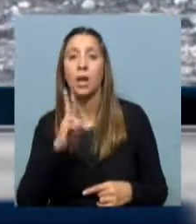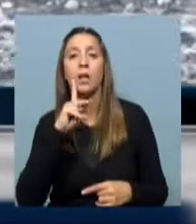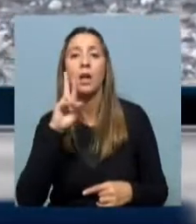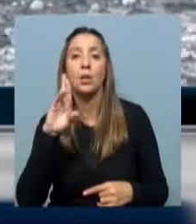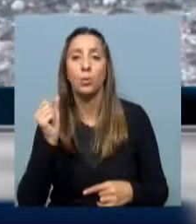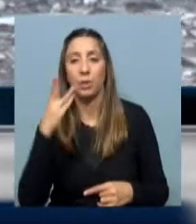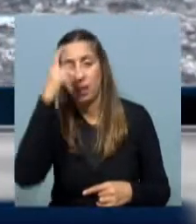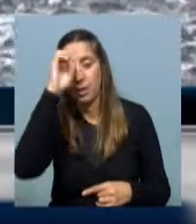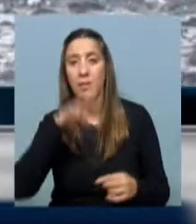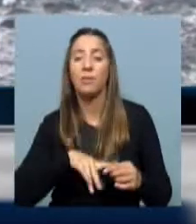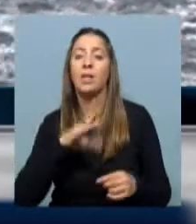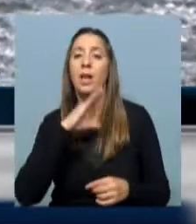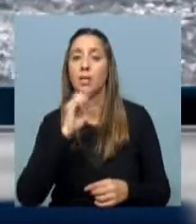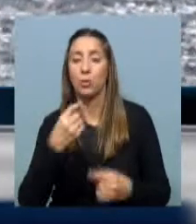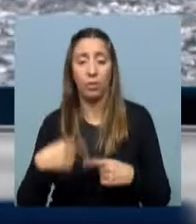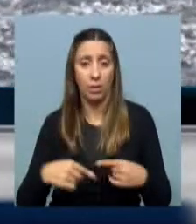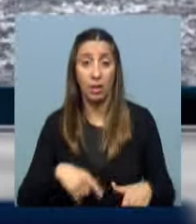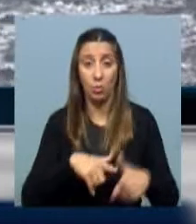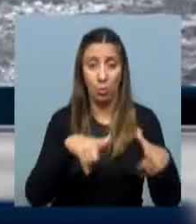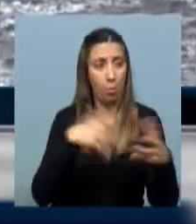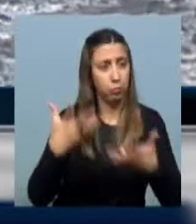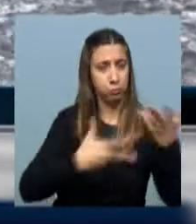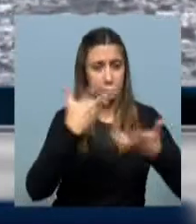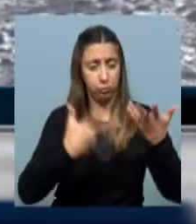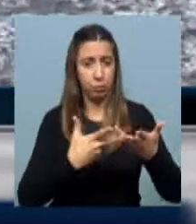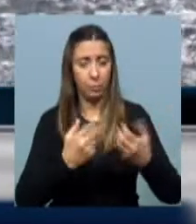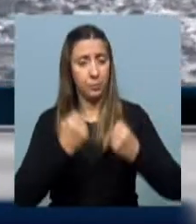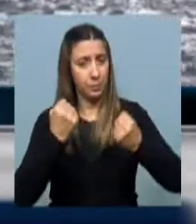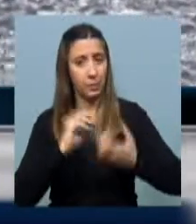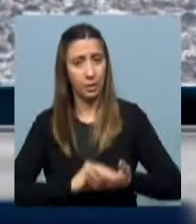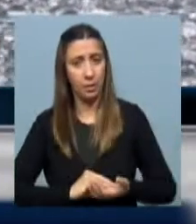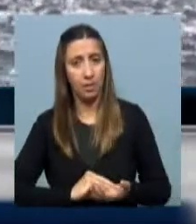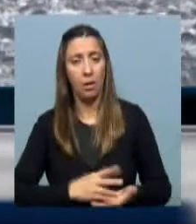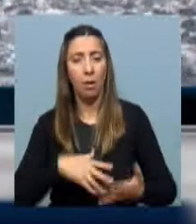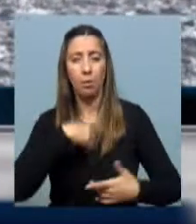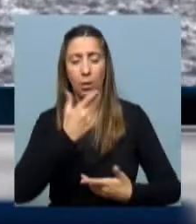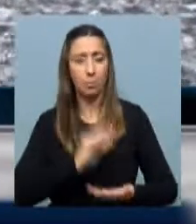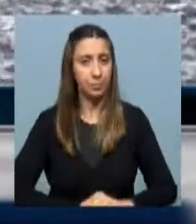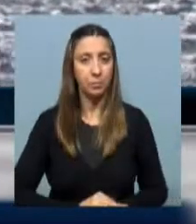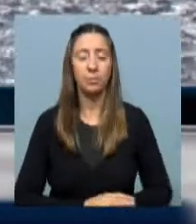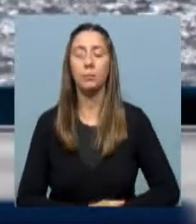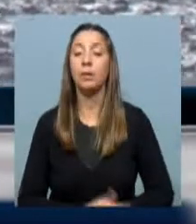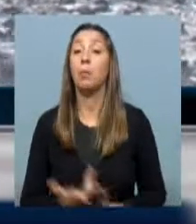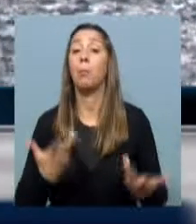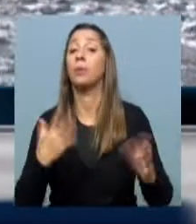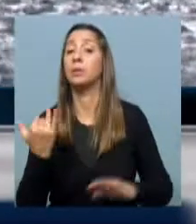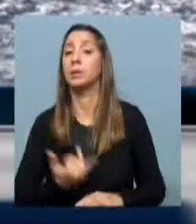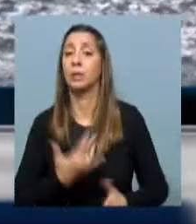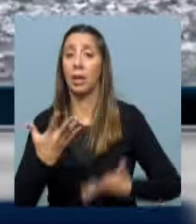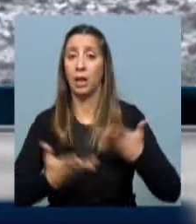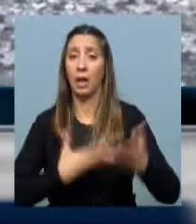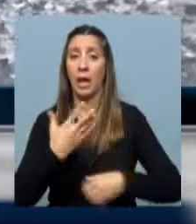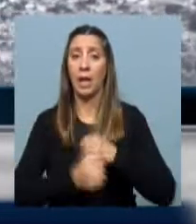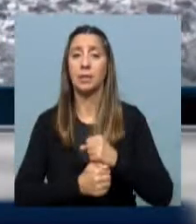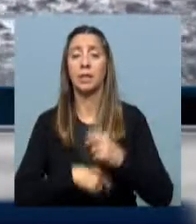algarrobo, quebracho. Y entonces es mucho más fuerte el calor. Bien. ¿Hay posibilidades de que el incendio llegue